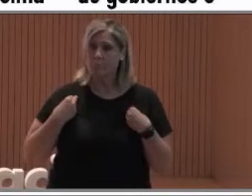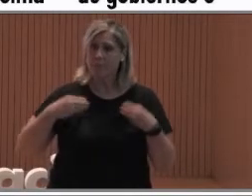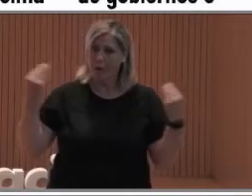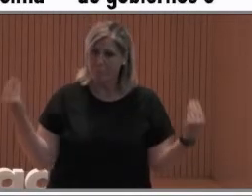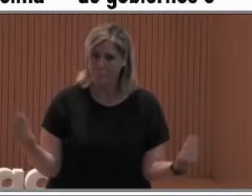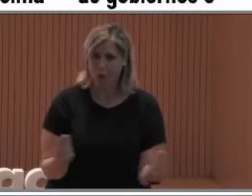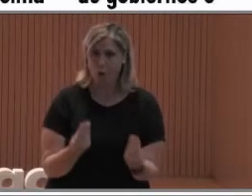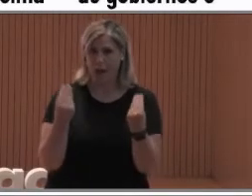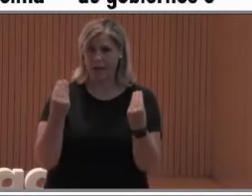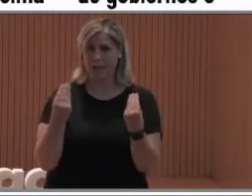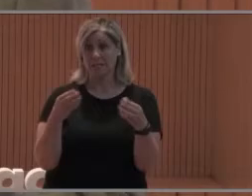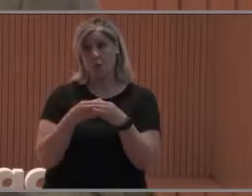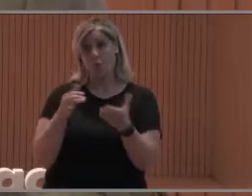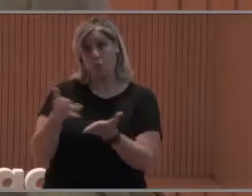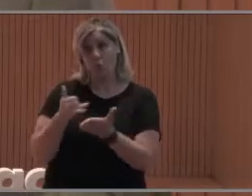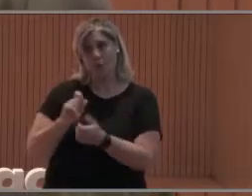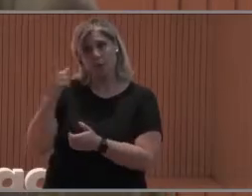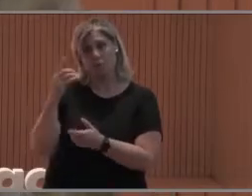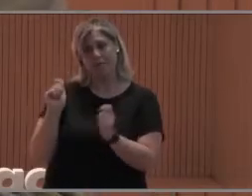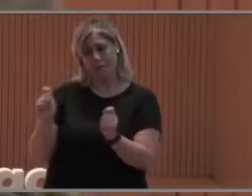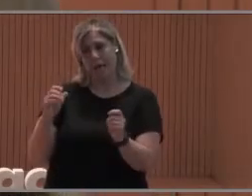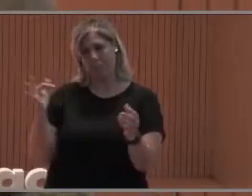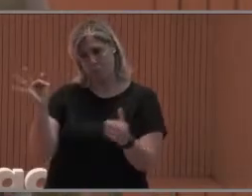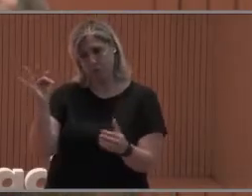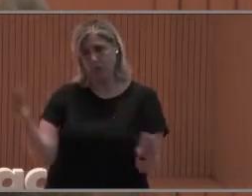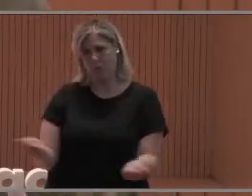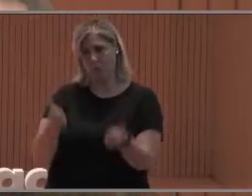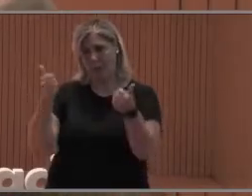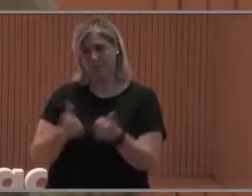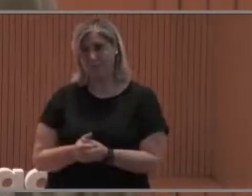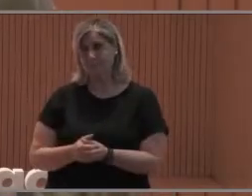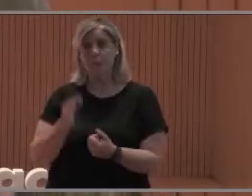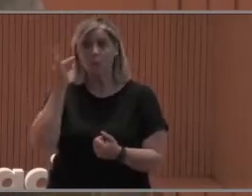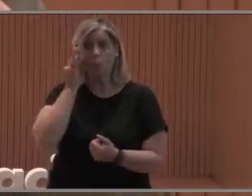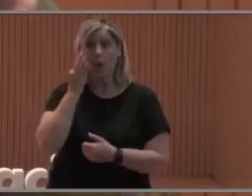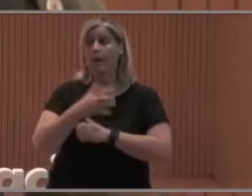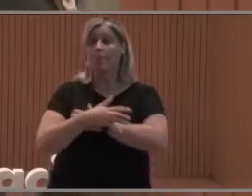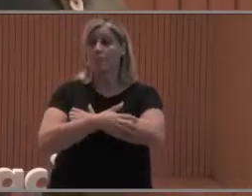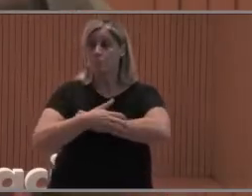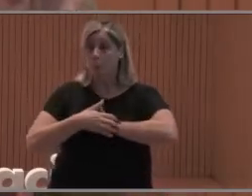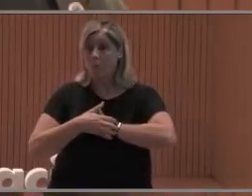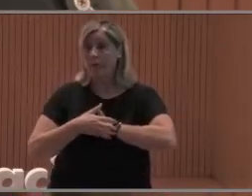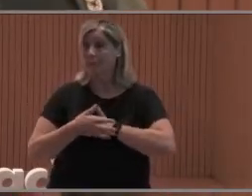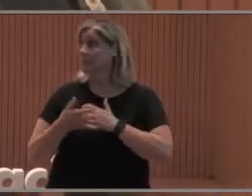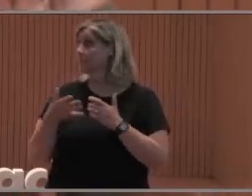de los grupos más vulnerables, ¿vale? Mujeres pobres son